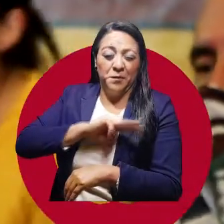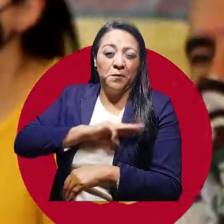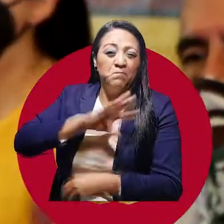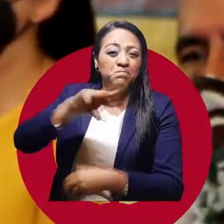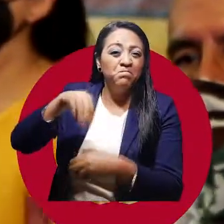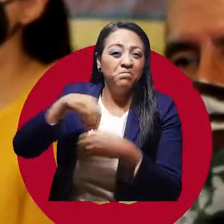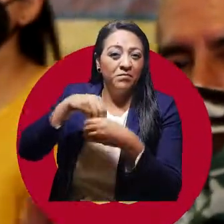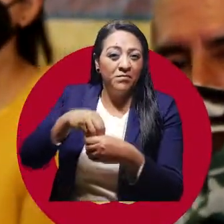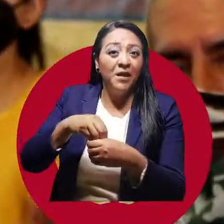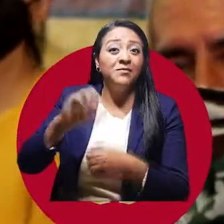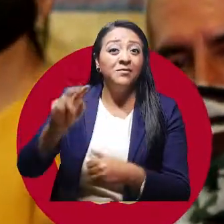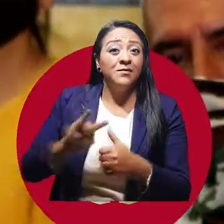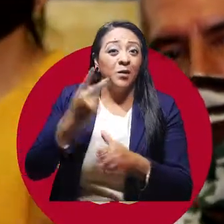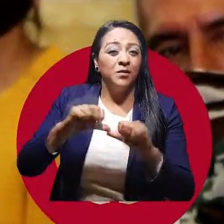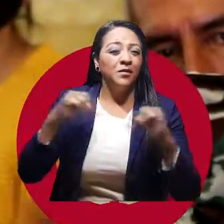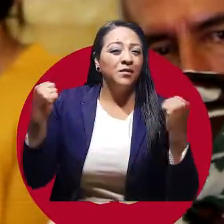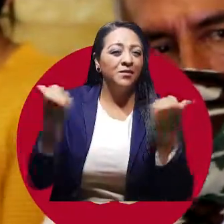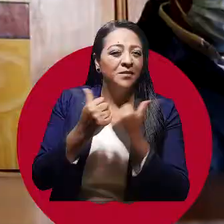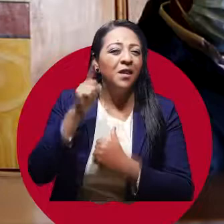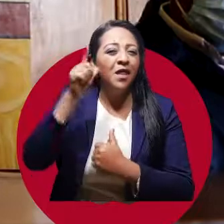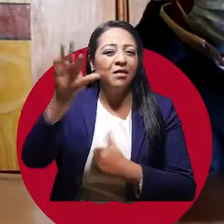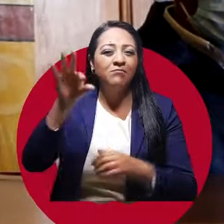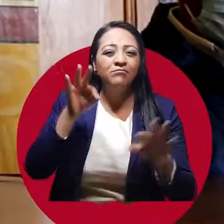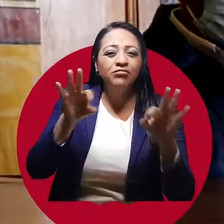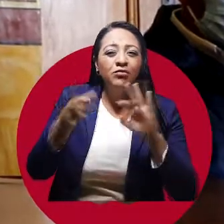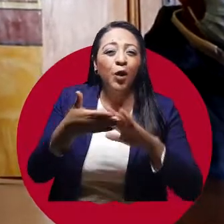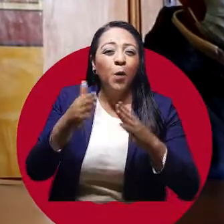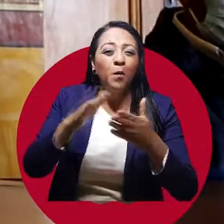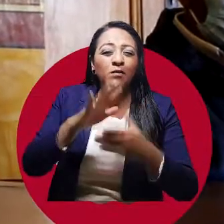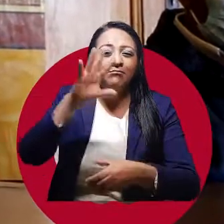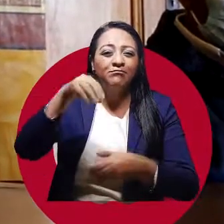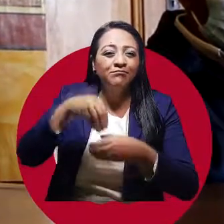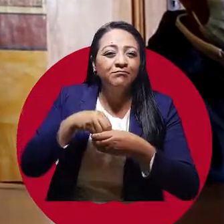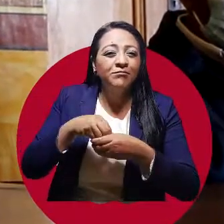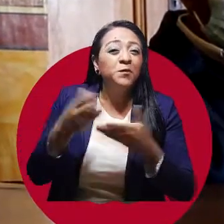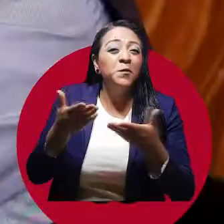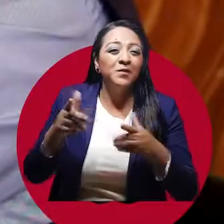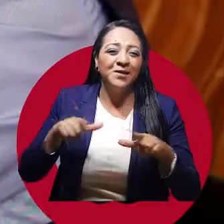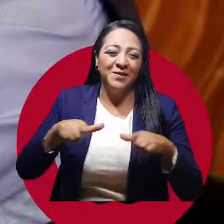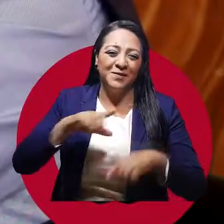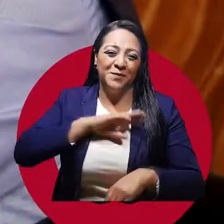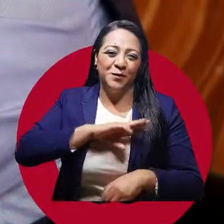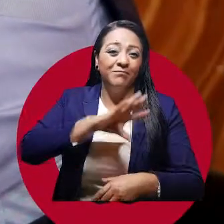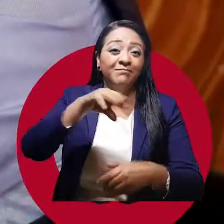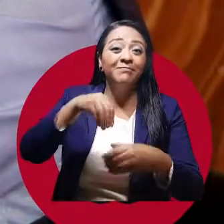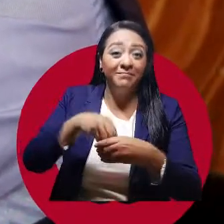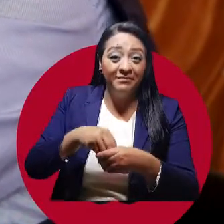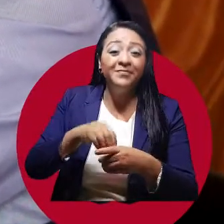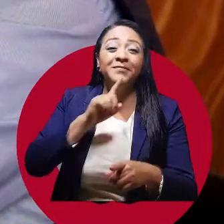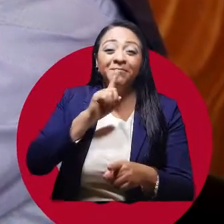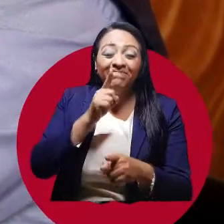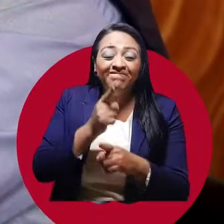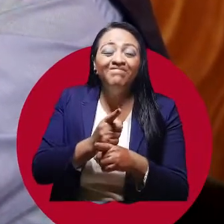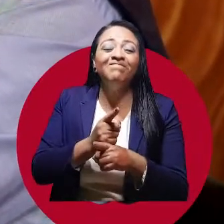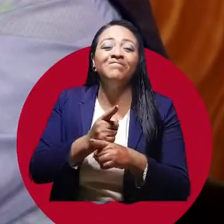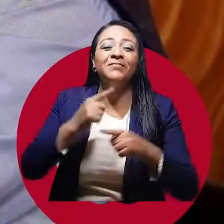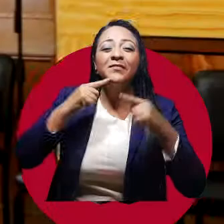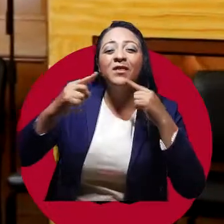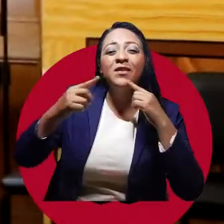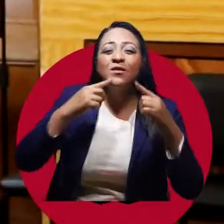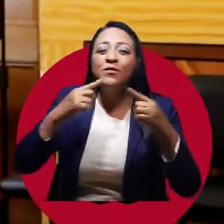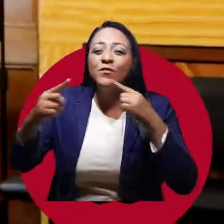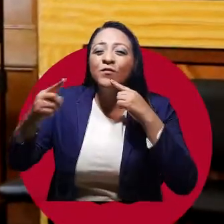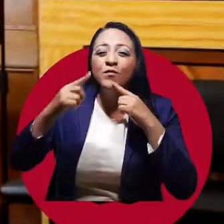Con esa premisa se realizó la segunda asamblea con líderes barriales y comunitarios de Otavalo. La cita fue en el Salón Municipal y se logró establecer un espacio de diálogo